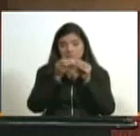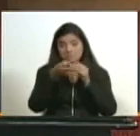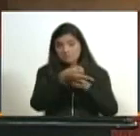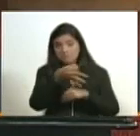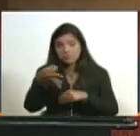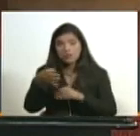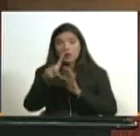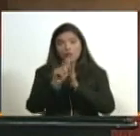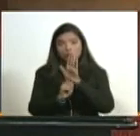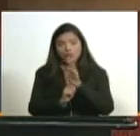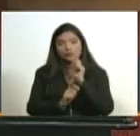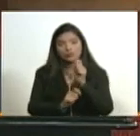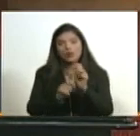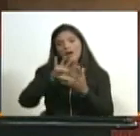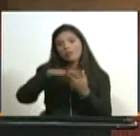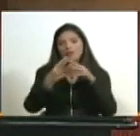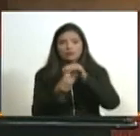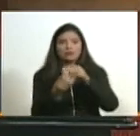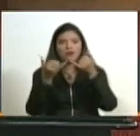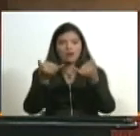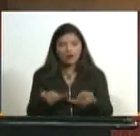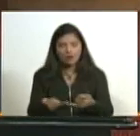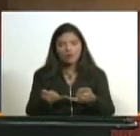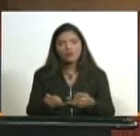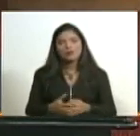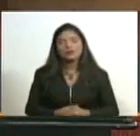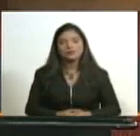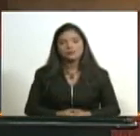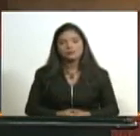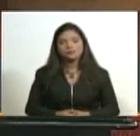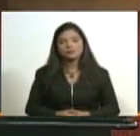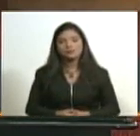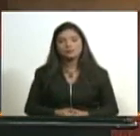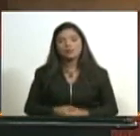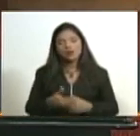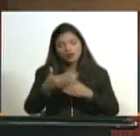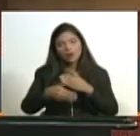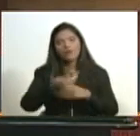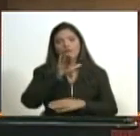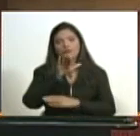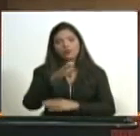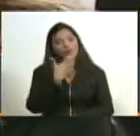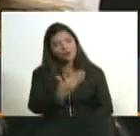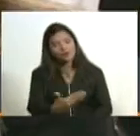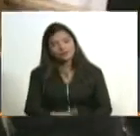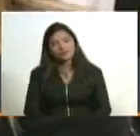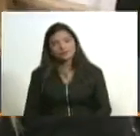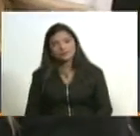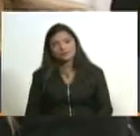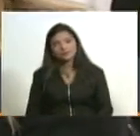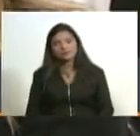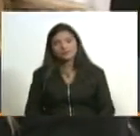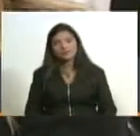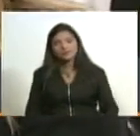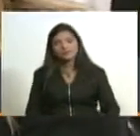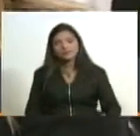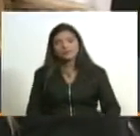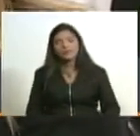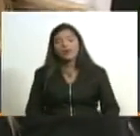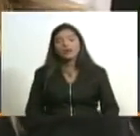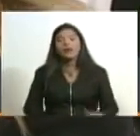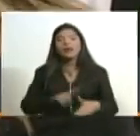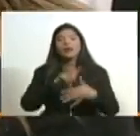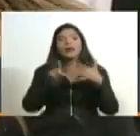la constitución y adaptarla a los tiempos presentes y futuros. Gracias. La quinta pregunta